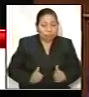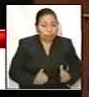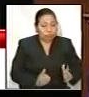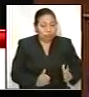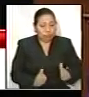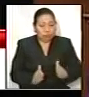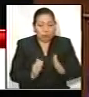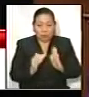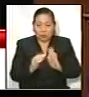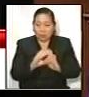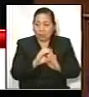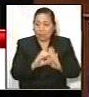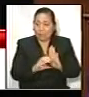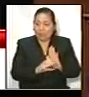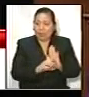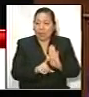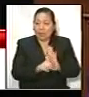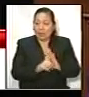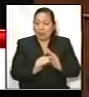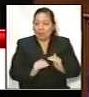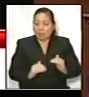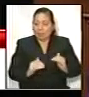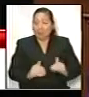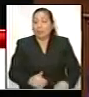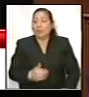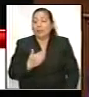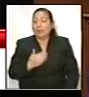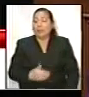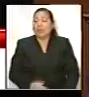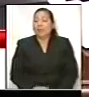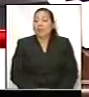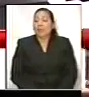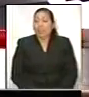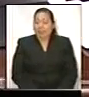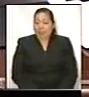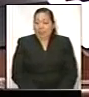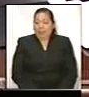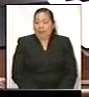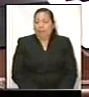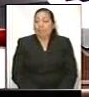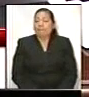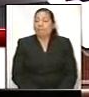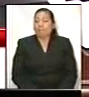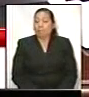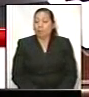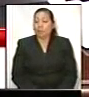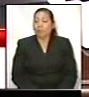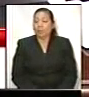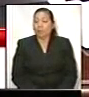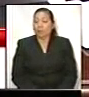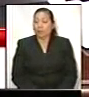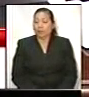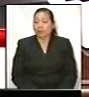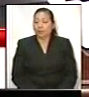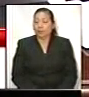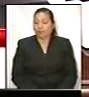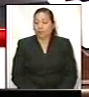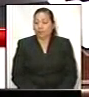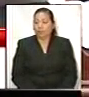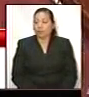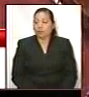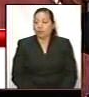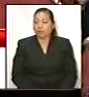procedimiento en el marco de la Constitución y la Ley de Demarcación Territorial. Gracias, presidente. Muchas gracias, señor congresista. Tiene el uso de la palabra el señor congresista